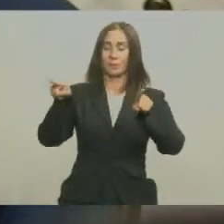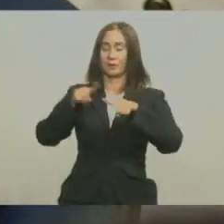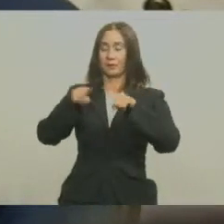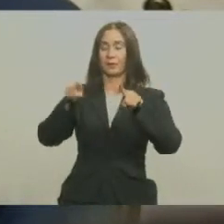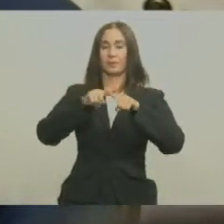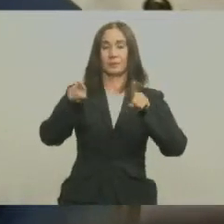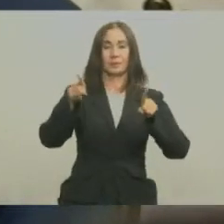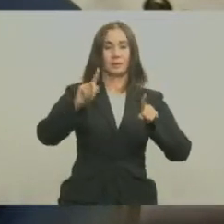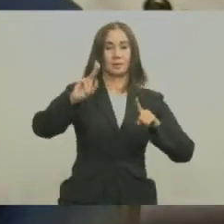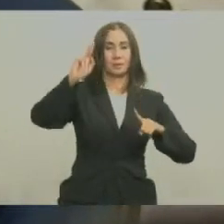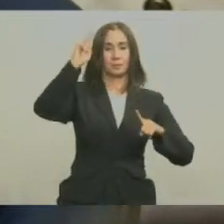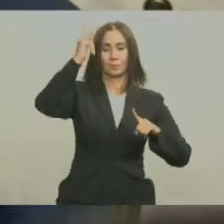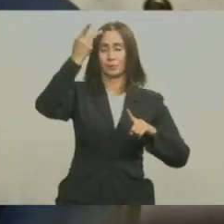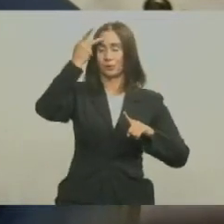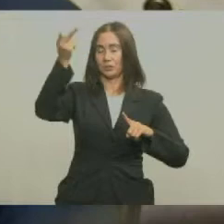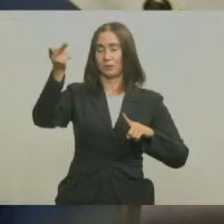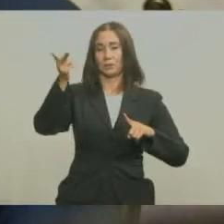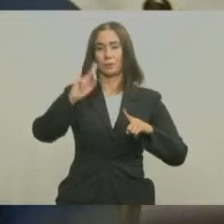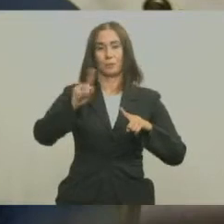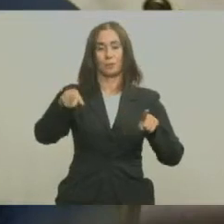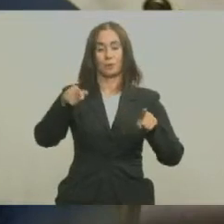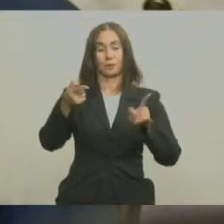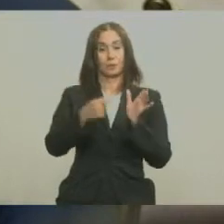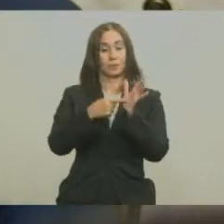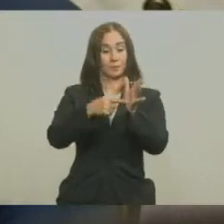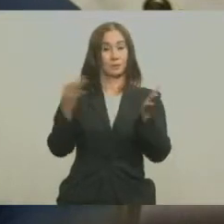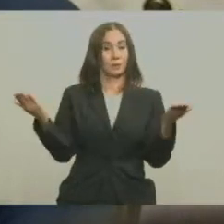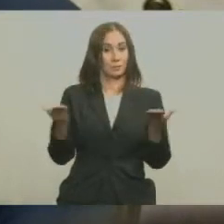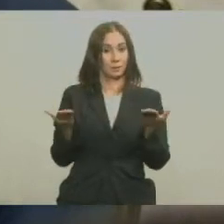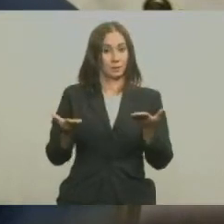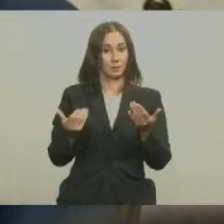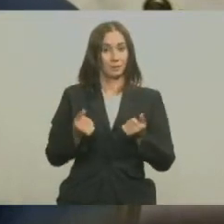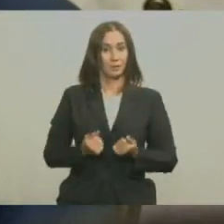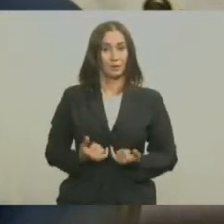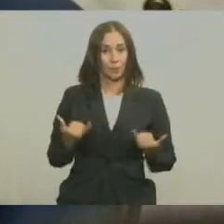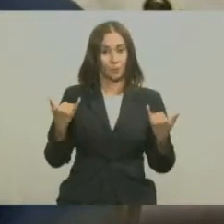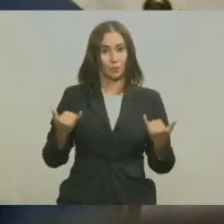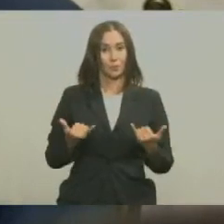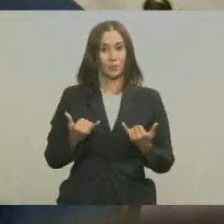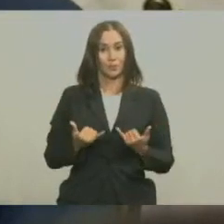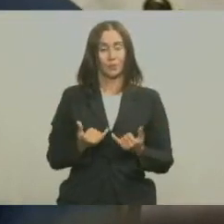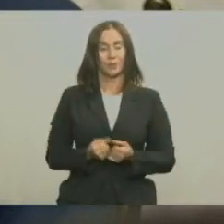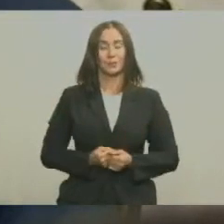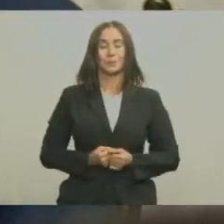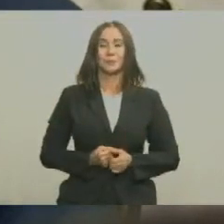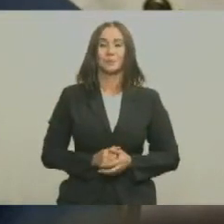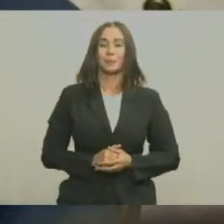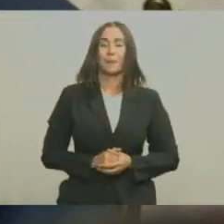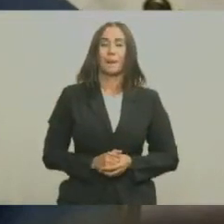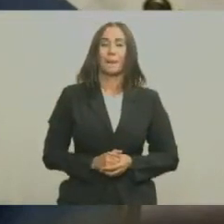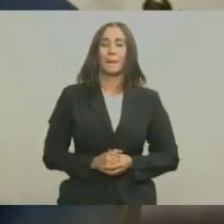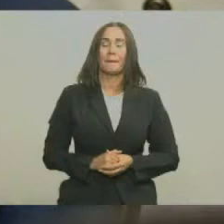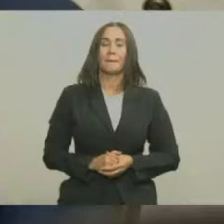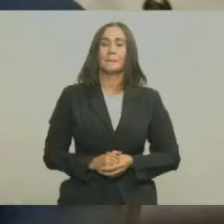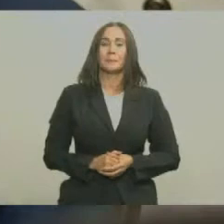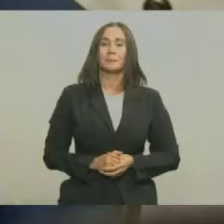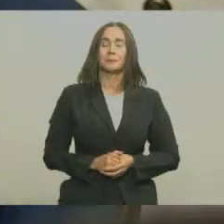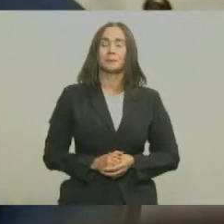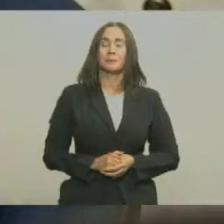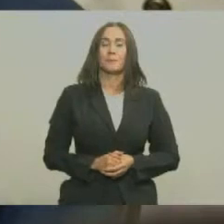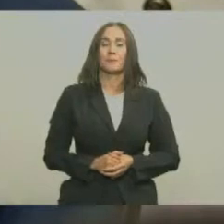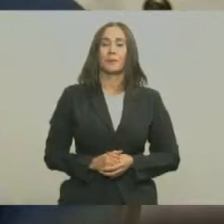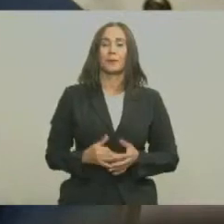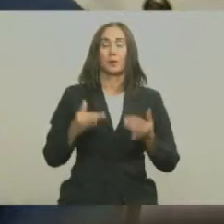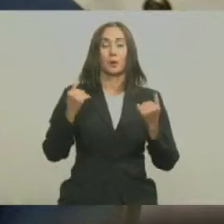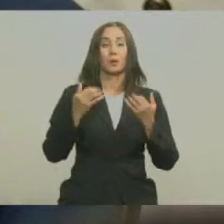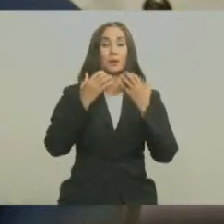bancadas de los partidos políticos que tienen representación en la Cámara de Diputados. Y quiero